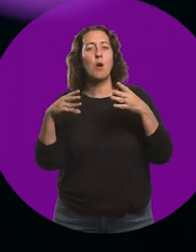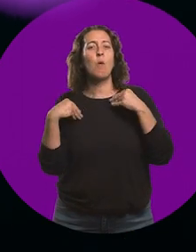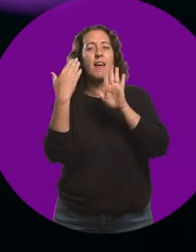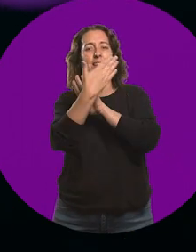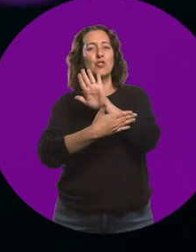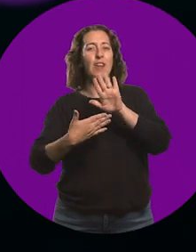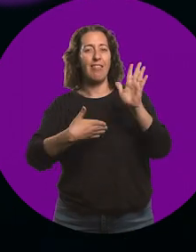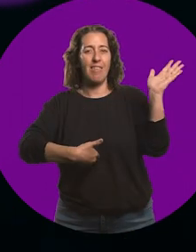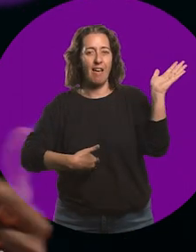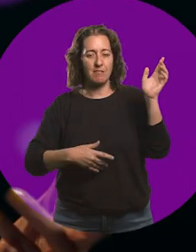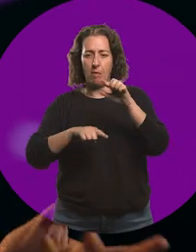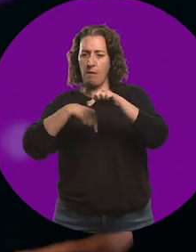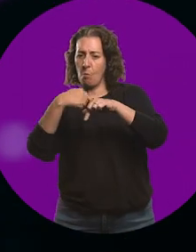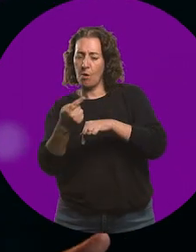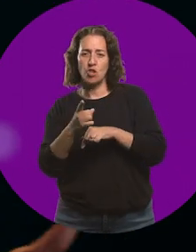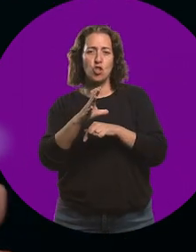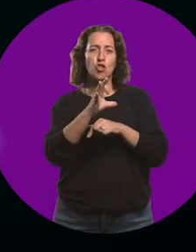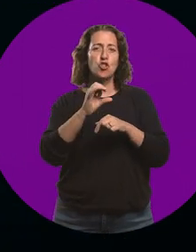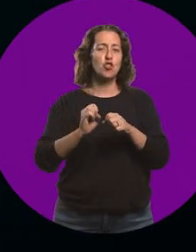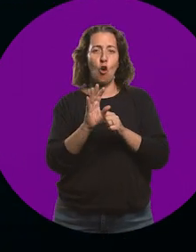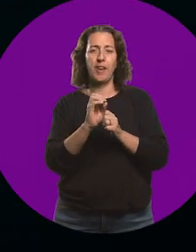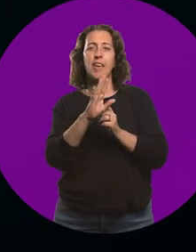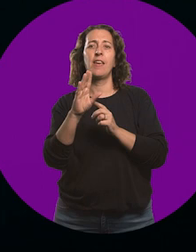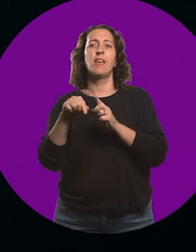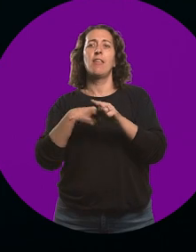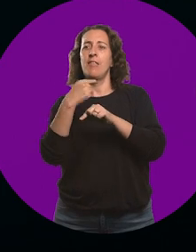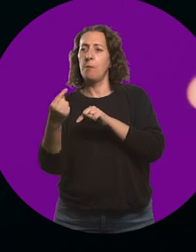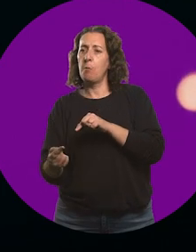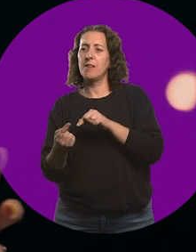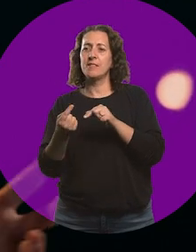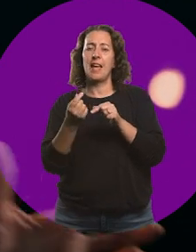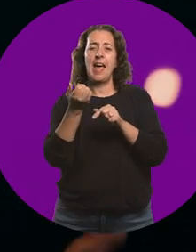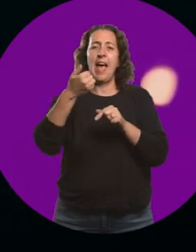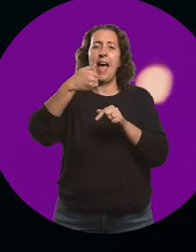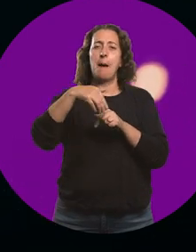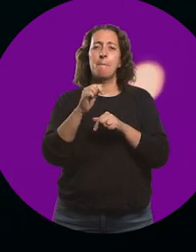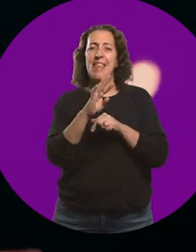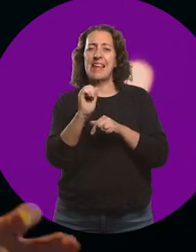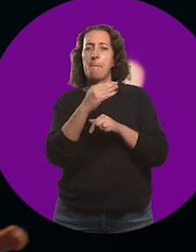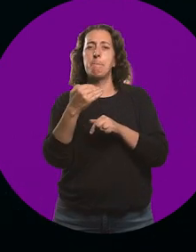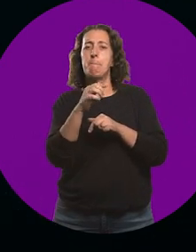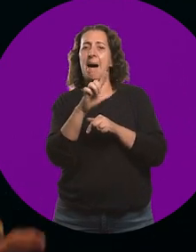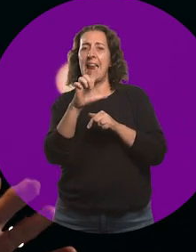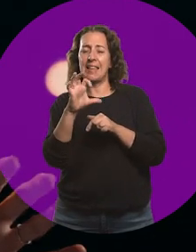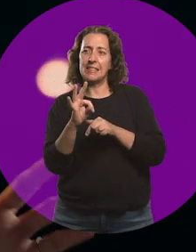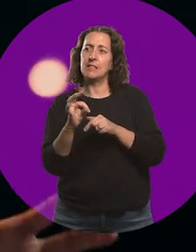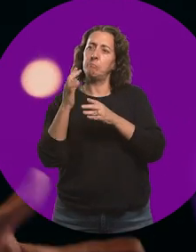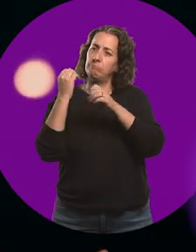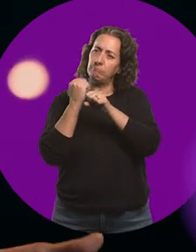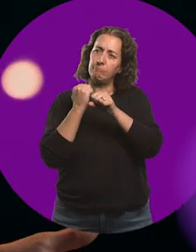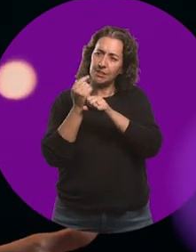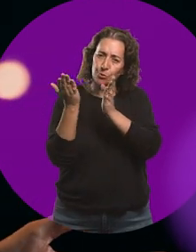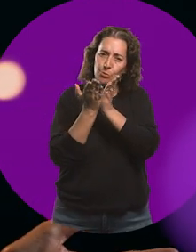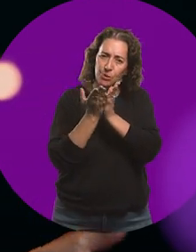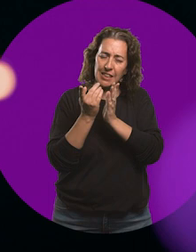Después entré al Sodre. Después me fui a Estados Unidos. Después entré en el American Ballet. Hice mi carrera allá. Volví. Me